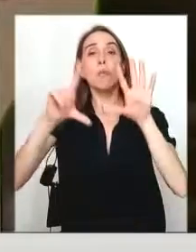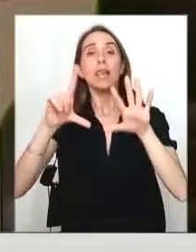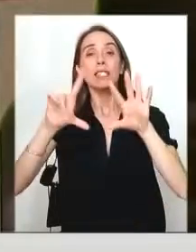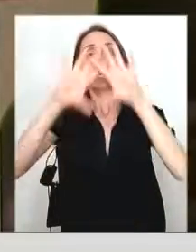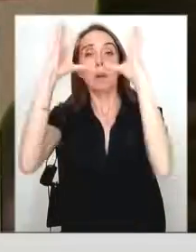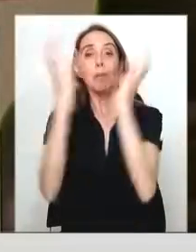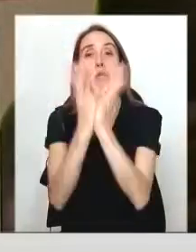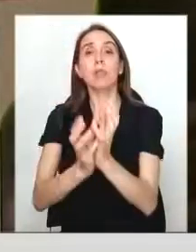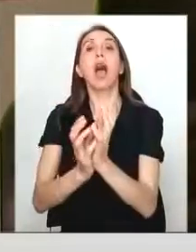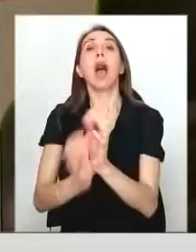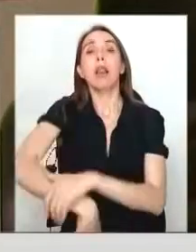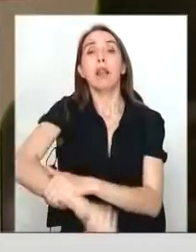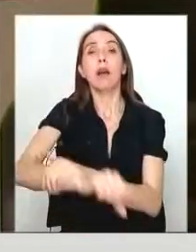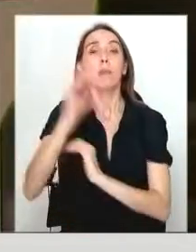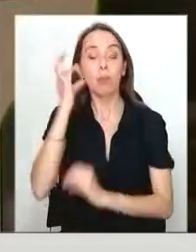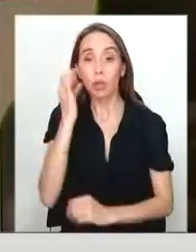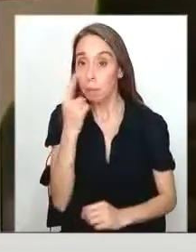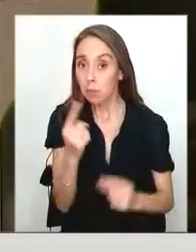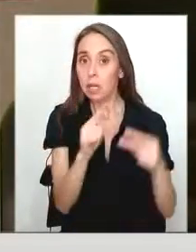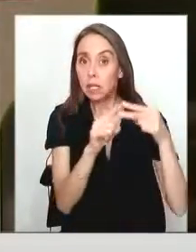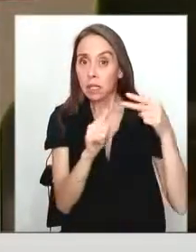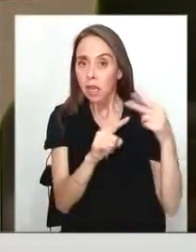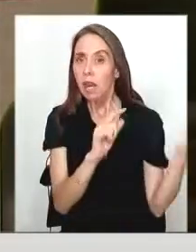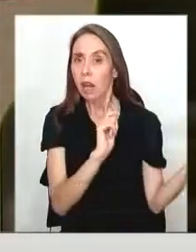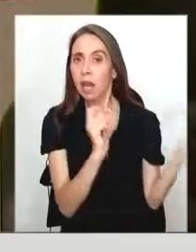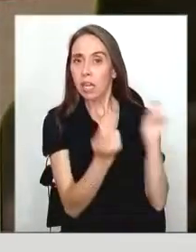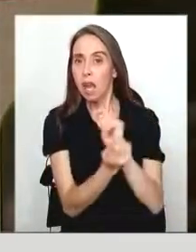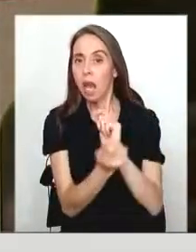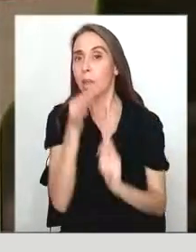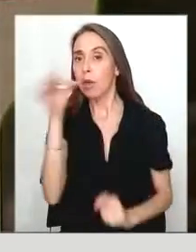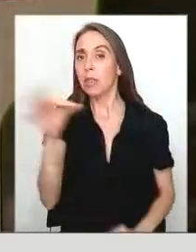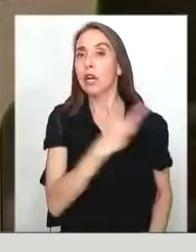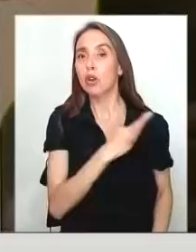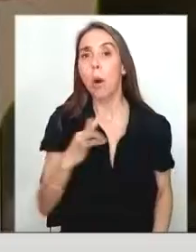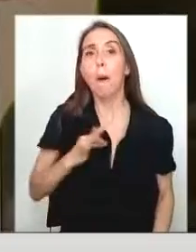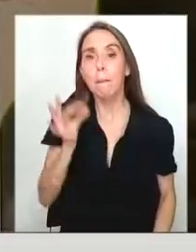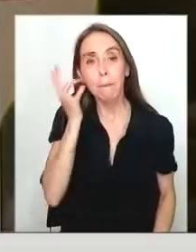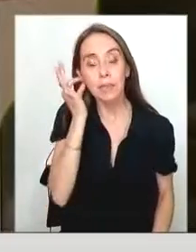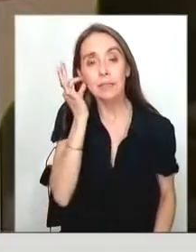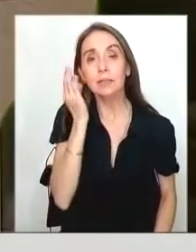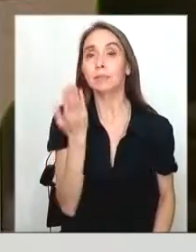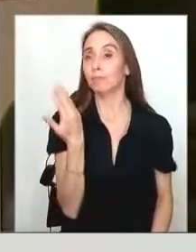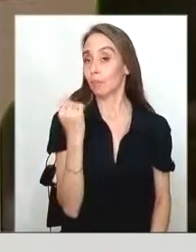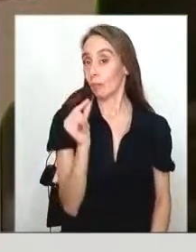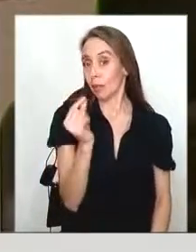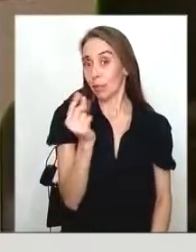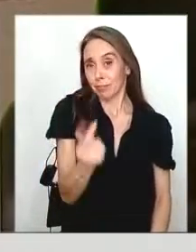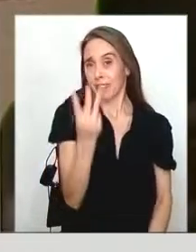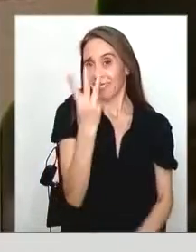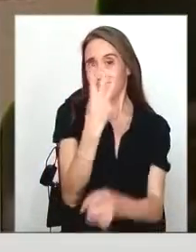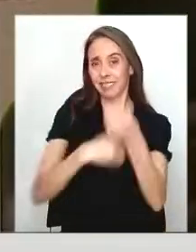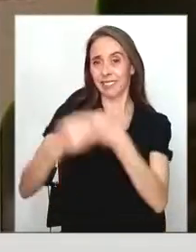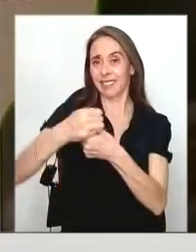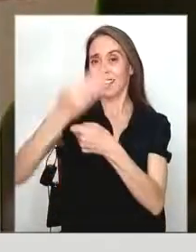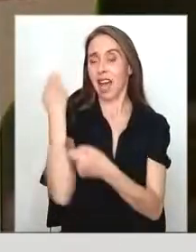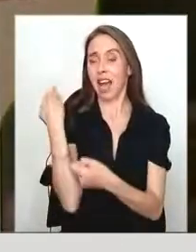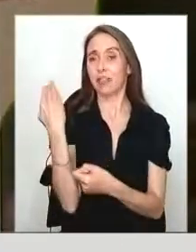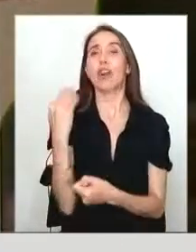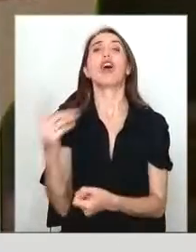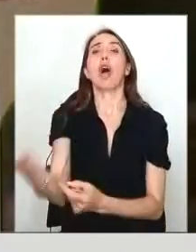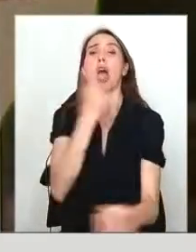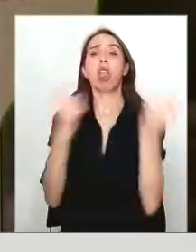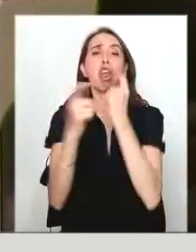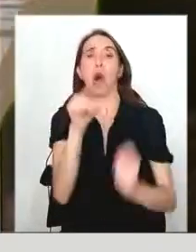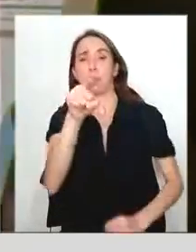Por lo tanto, mire cómo ha cambiado el escenario, ministra. Como les contaba hace nada, considerábamos que éramos locos porque presentábamos